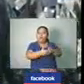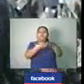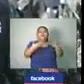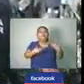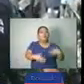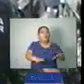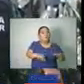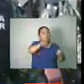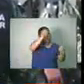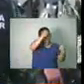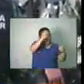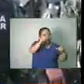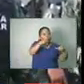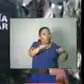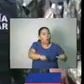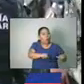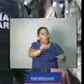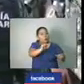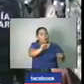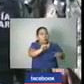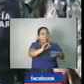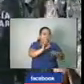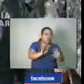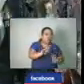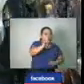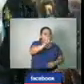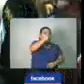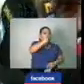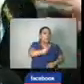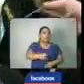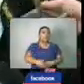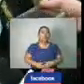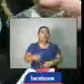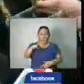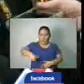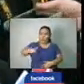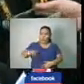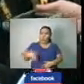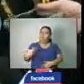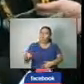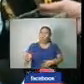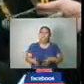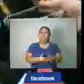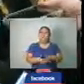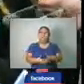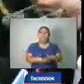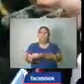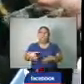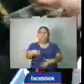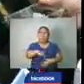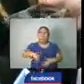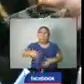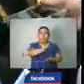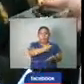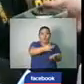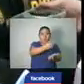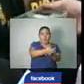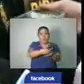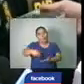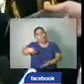aprobado parcialmente por términos de un mes. A partir de este momento ya, San Pedro Sula y Tegucigalpa,